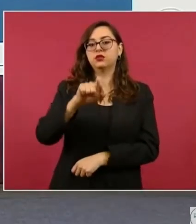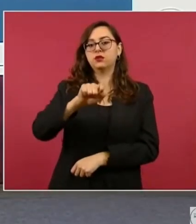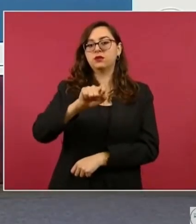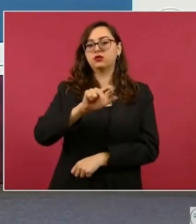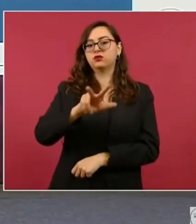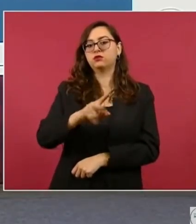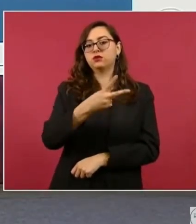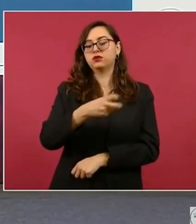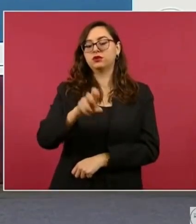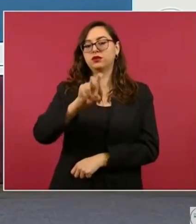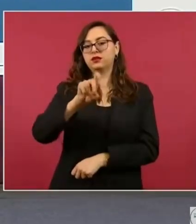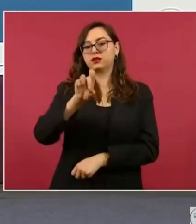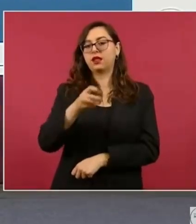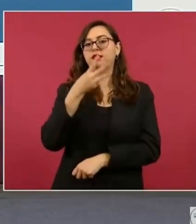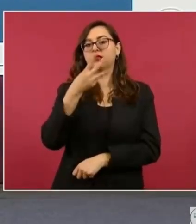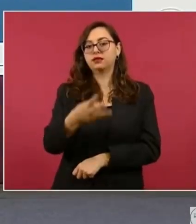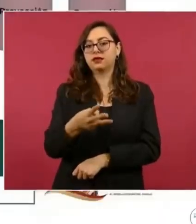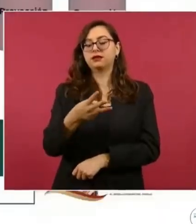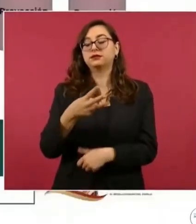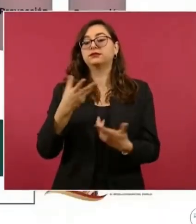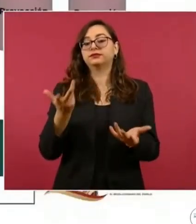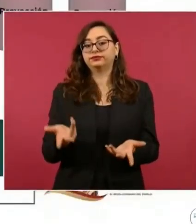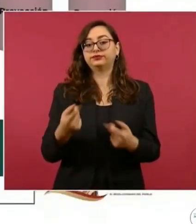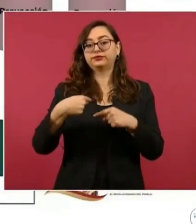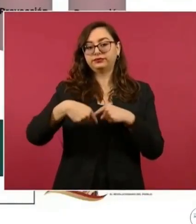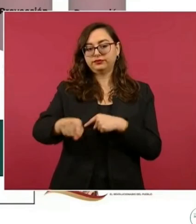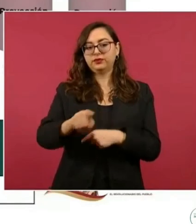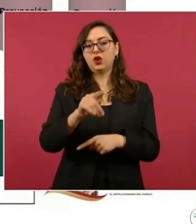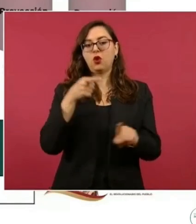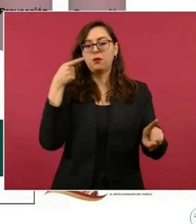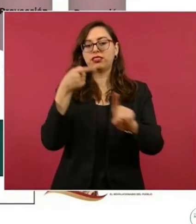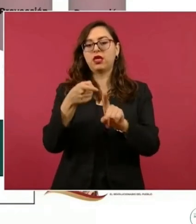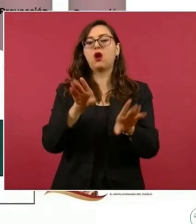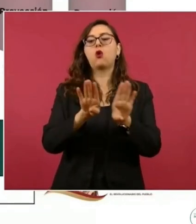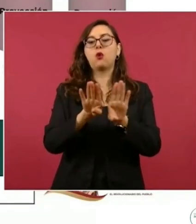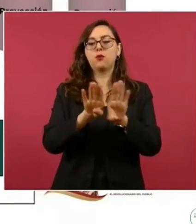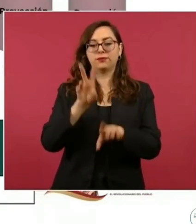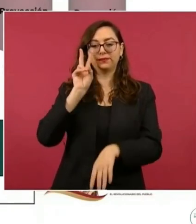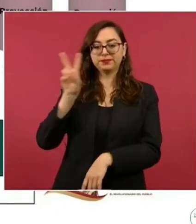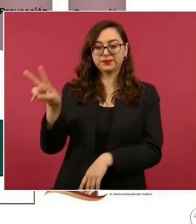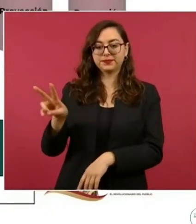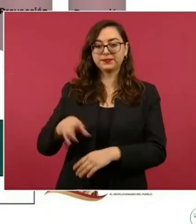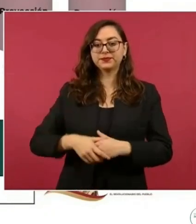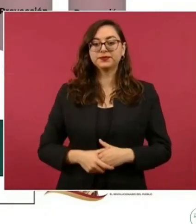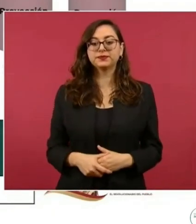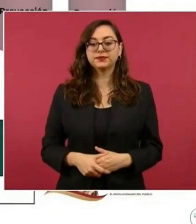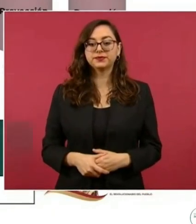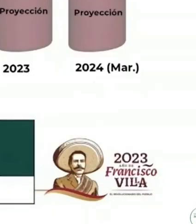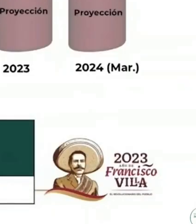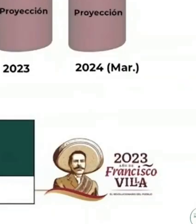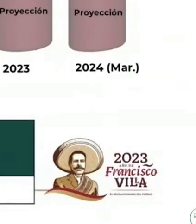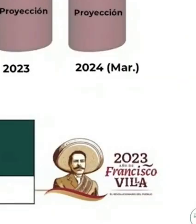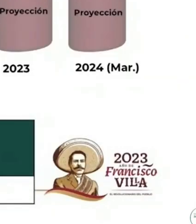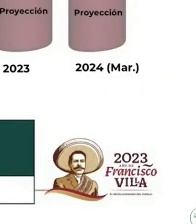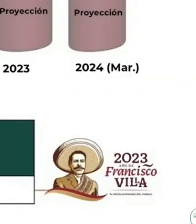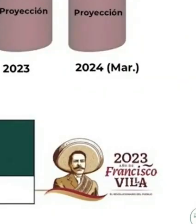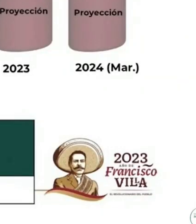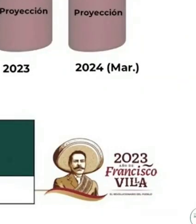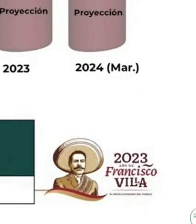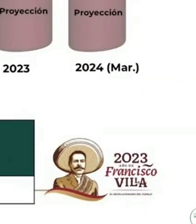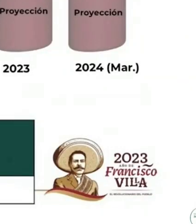128.233 elementos de la Guardia Nacional. Están considerados para este año el